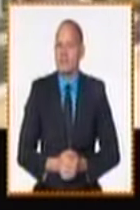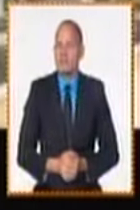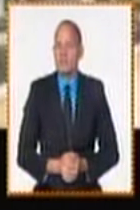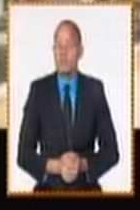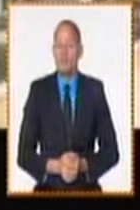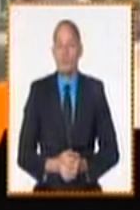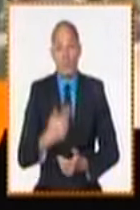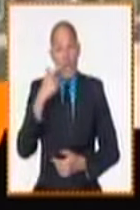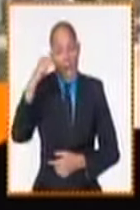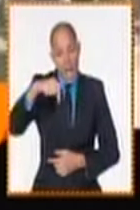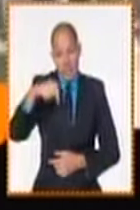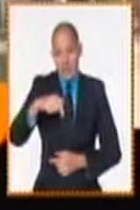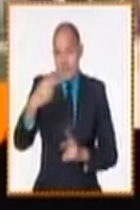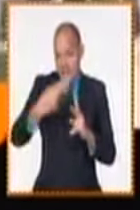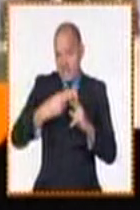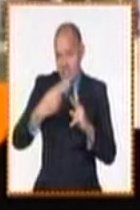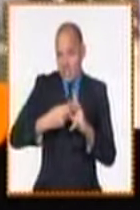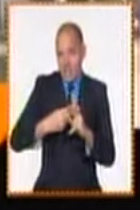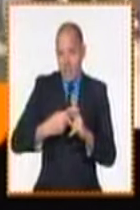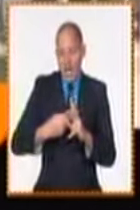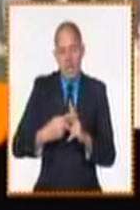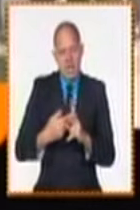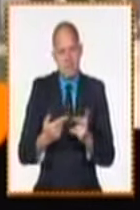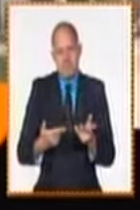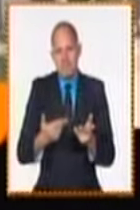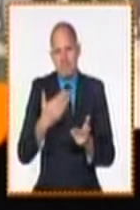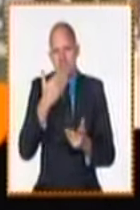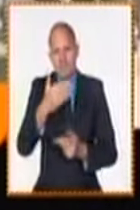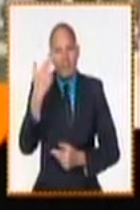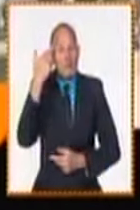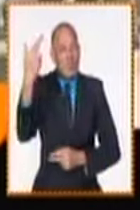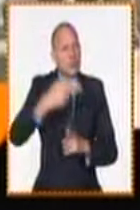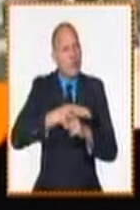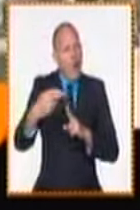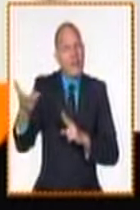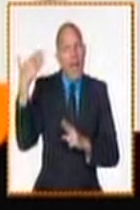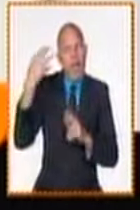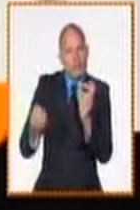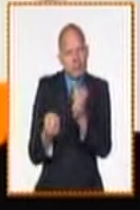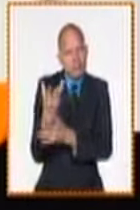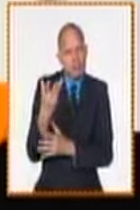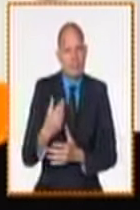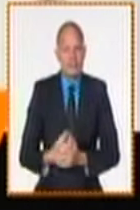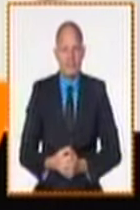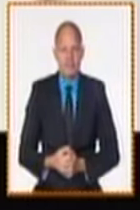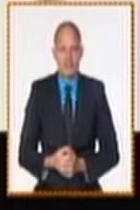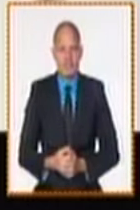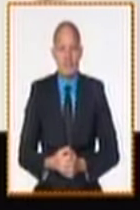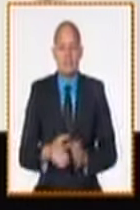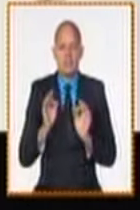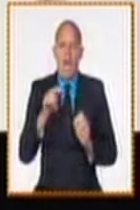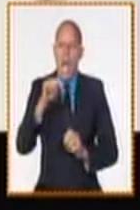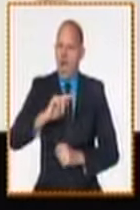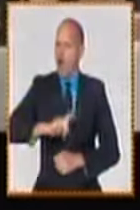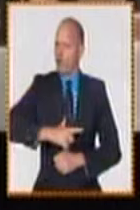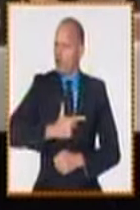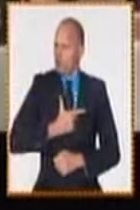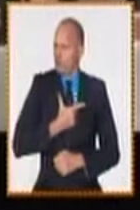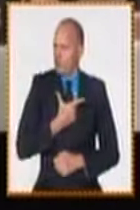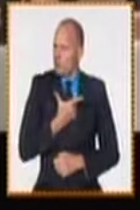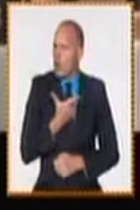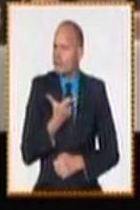fundación, es un espacio donde nuestra cultura alcanzó un punto cumbre en su desarrollo. De